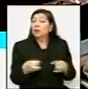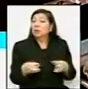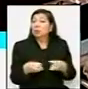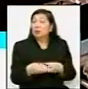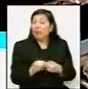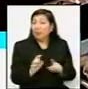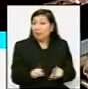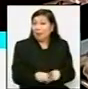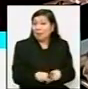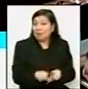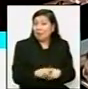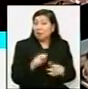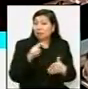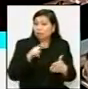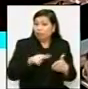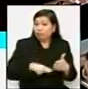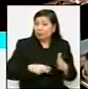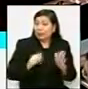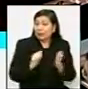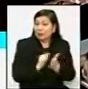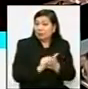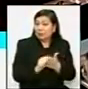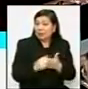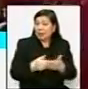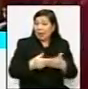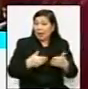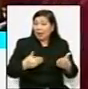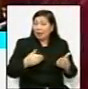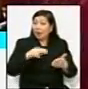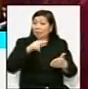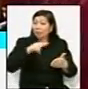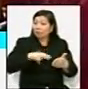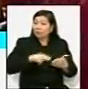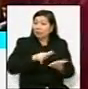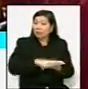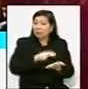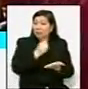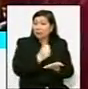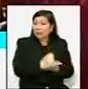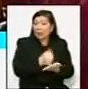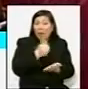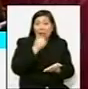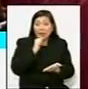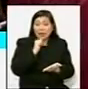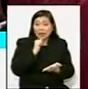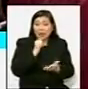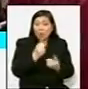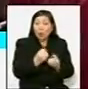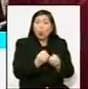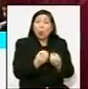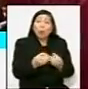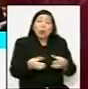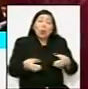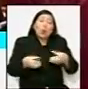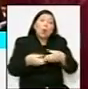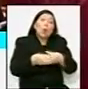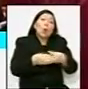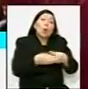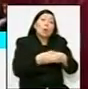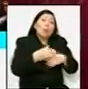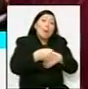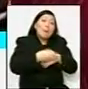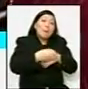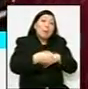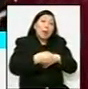¿También se haría la verificación en 6 meses antes para corroborar lo que se ha aprobado el día de ayer respecto a la cantidad de comités